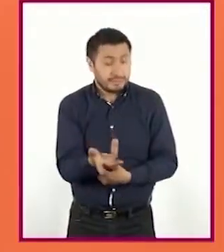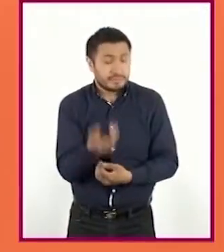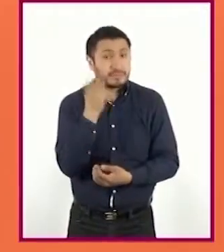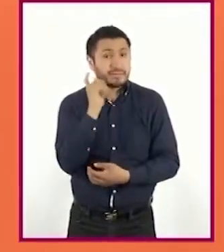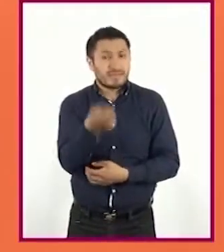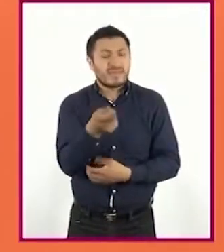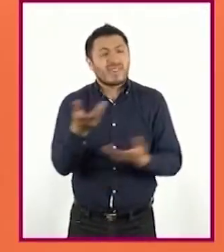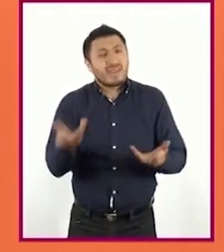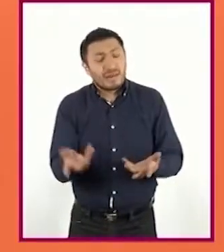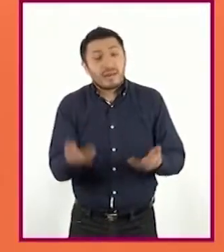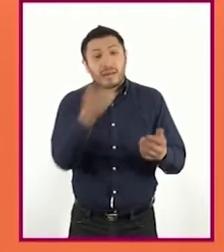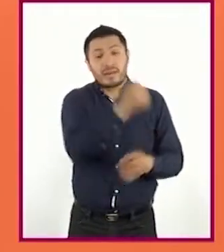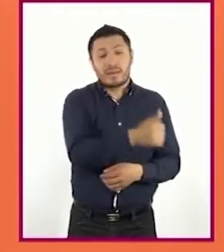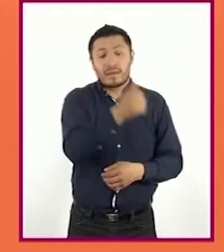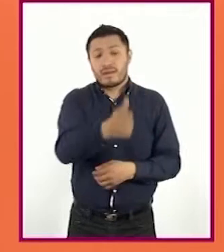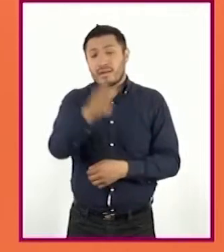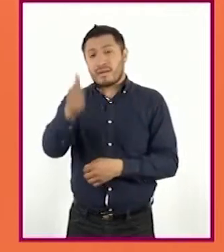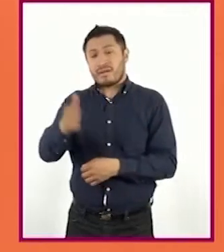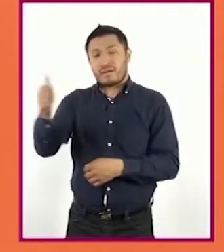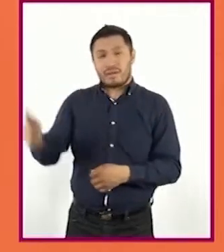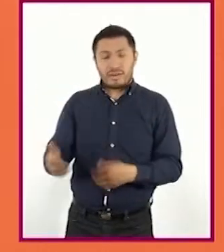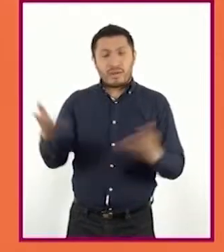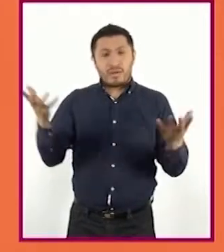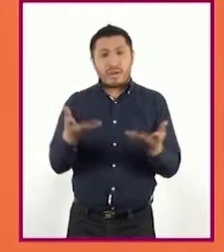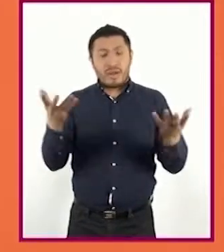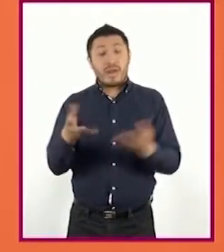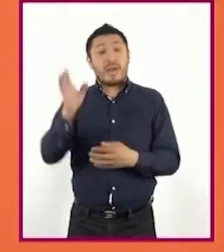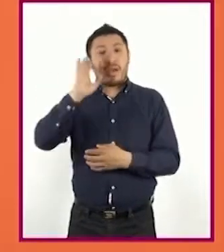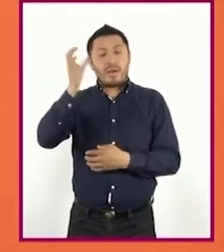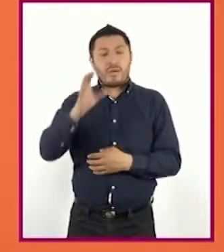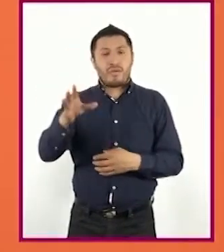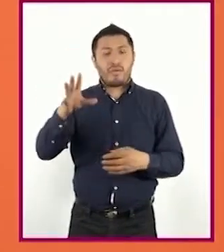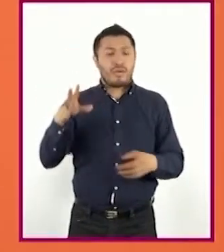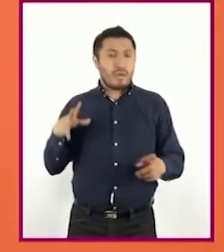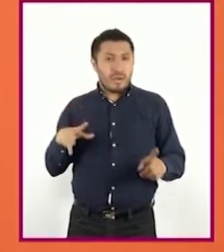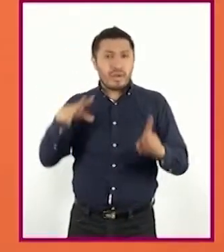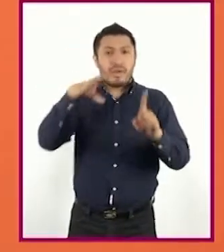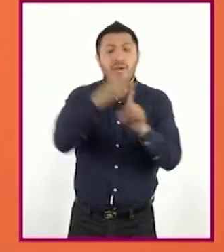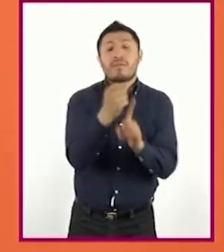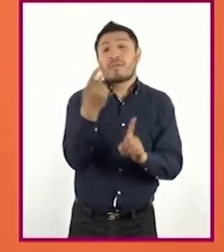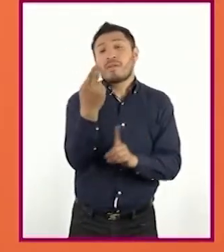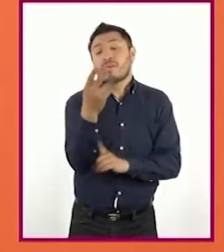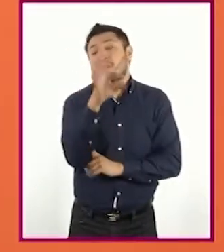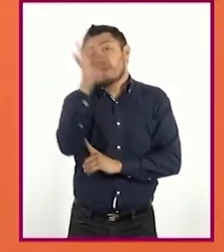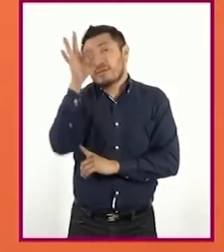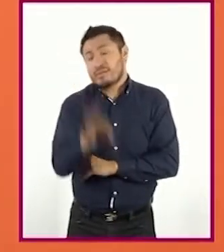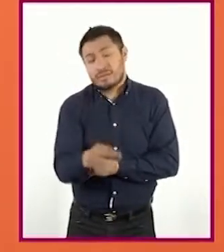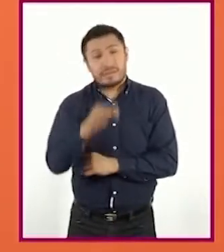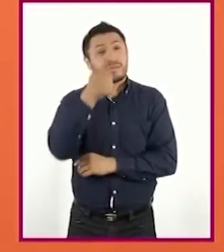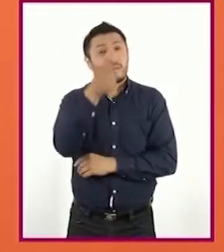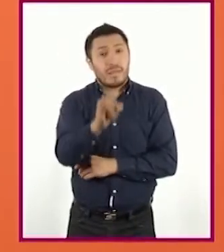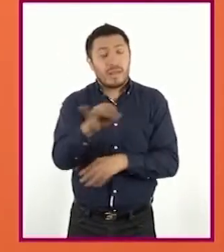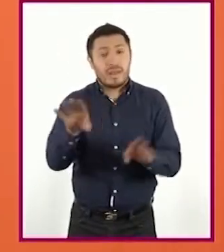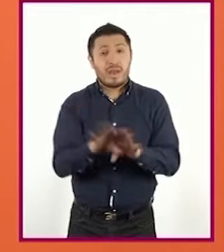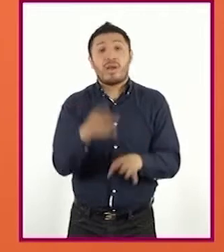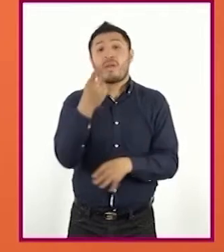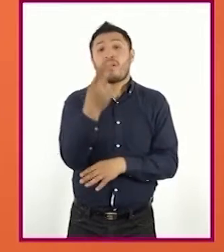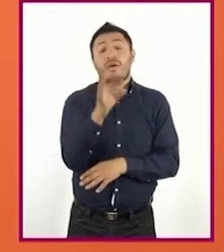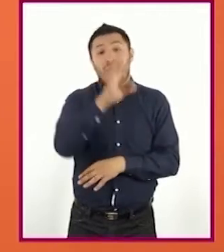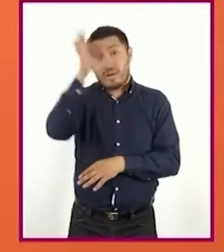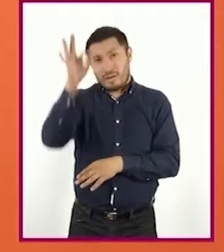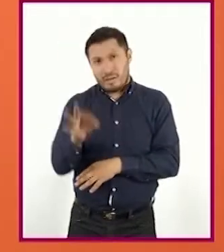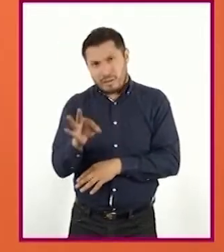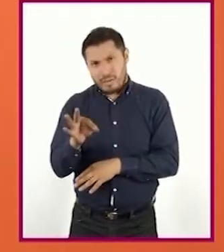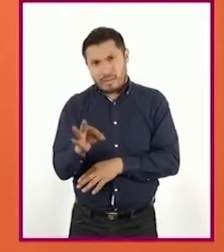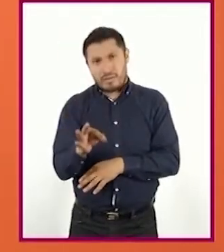decir, los grupos se forman cada que se alcanza el 25%. Expresado así, el